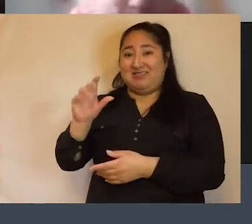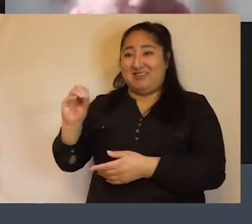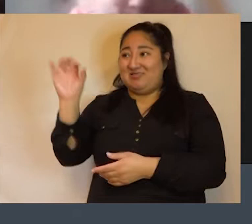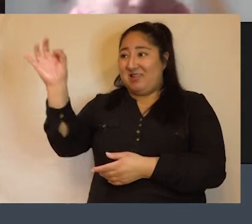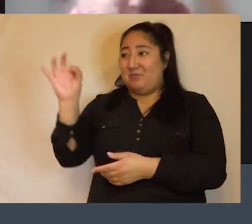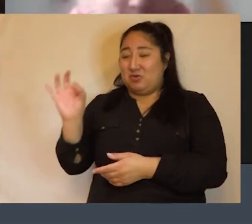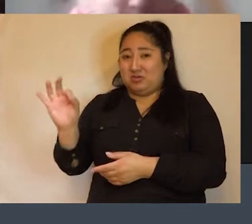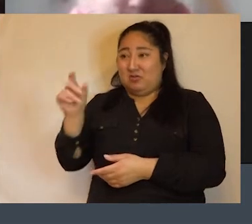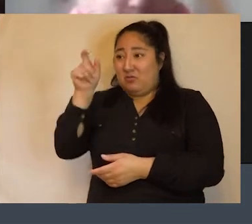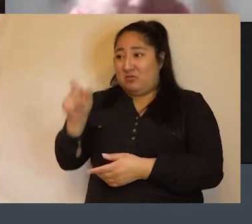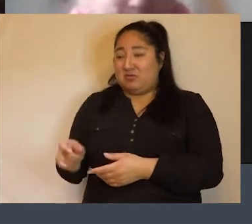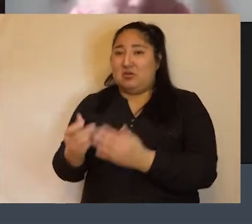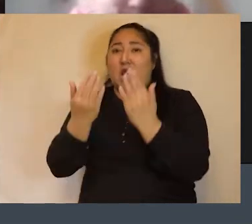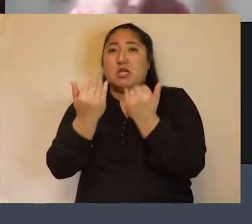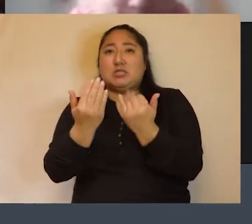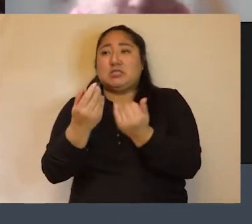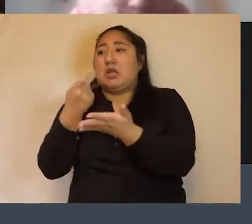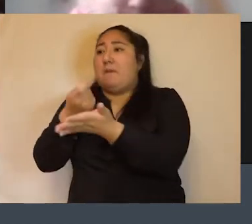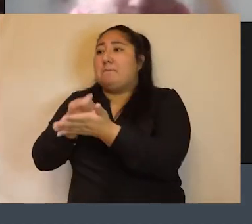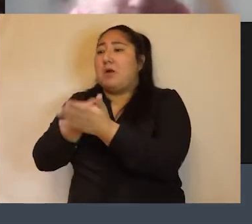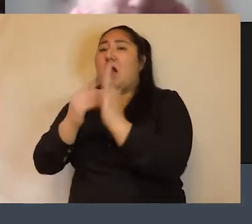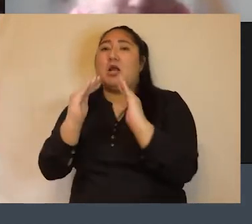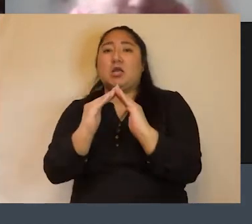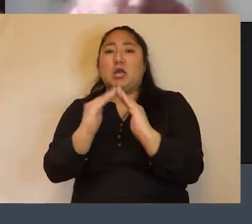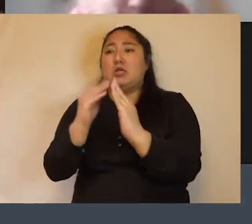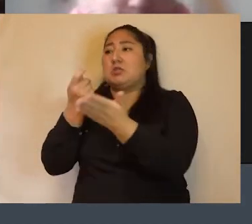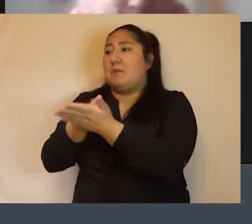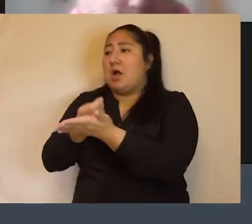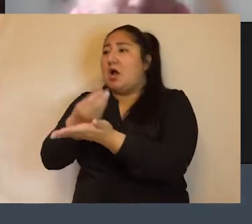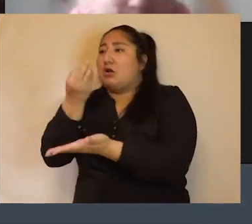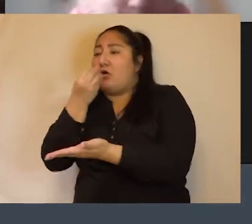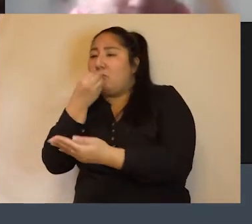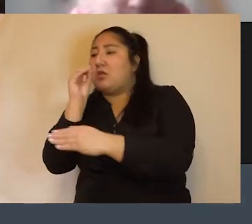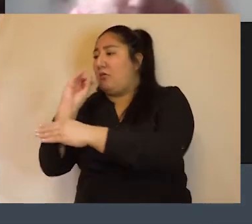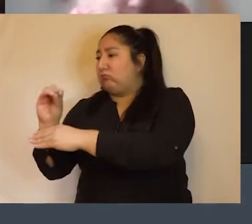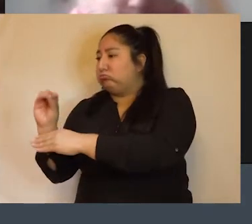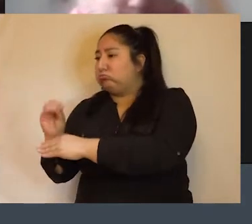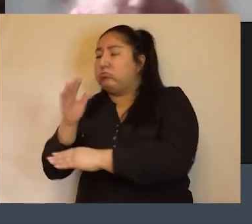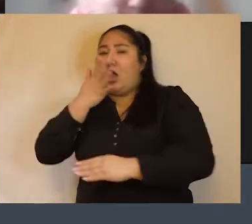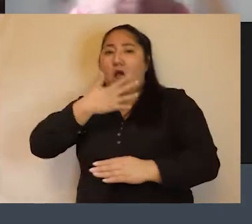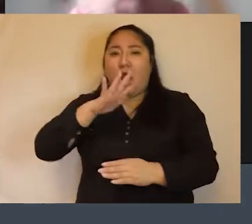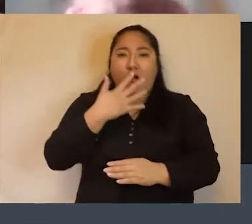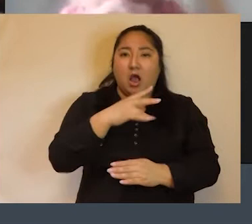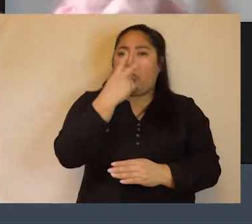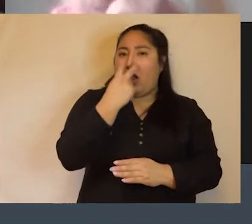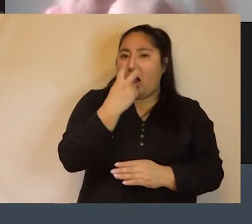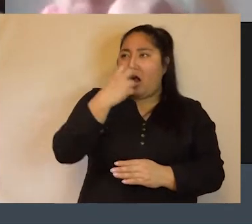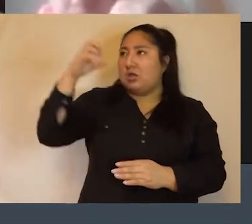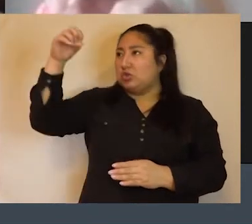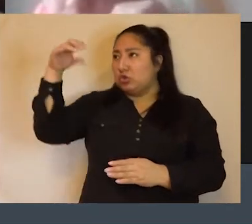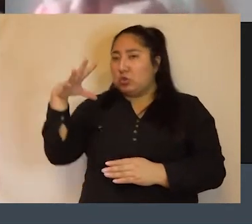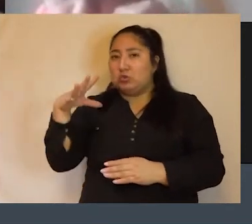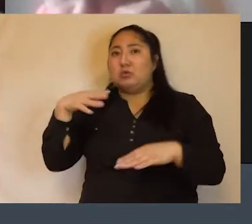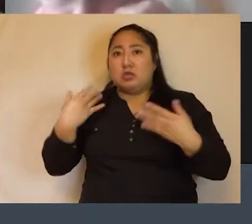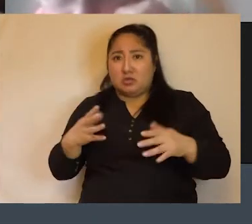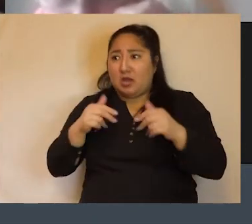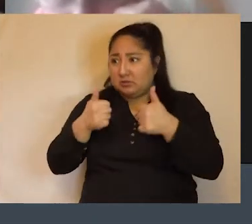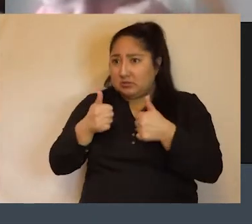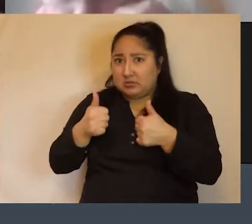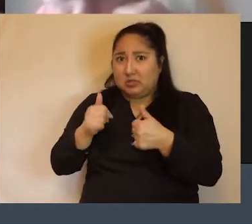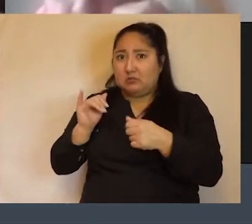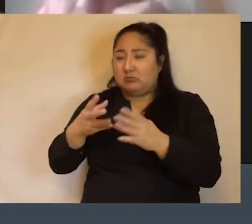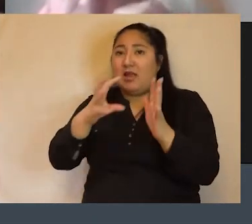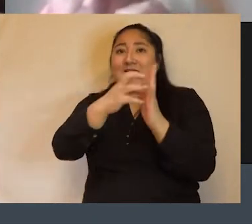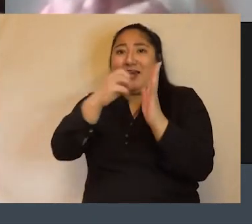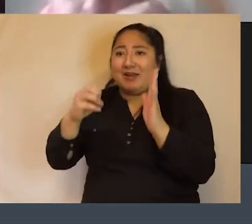las personas que lo necesitan para pagar alimentos, dividendos, casa, agua, gas, luz, por